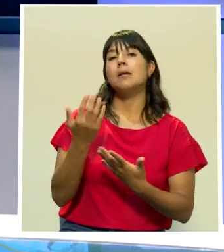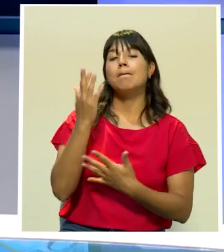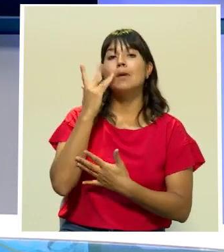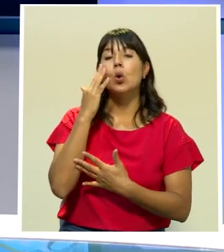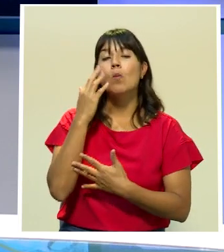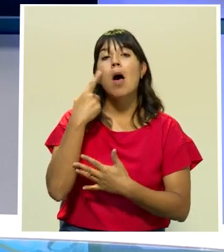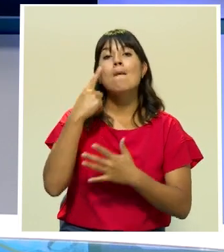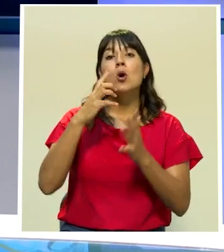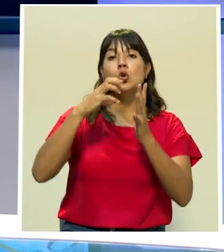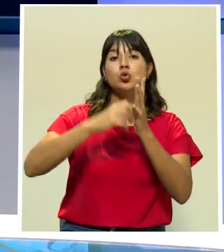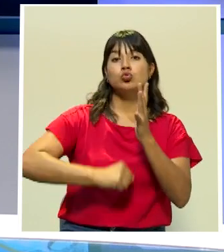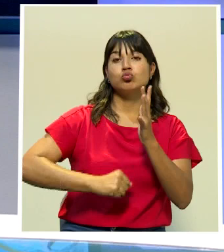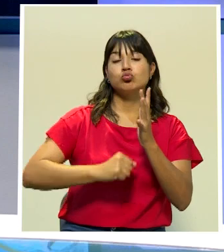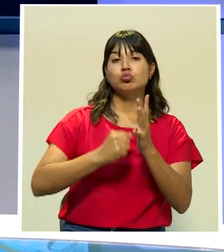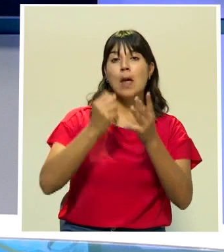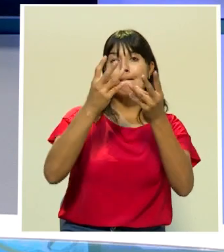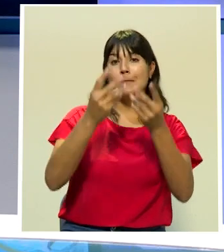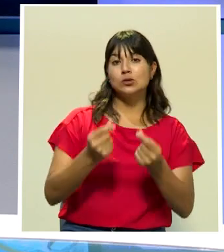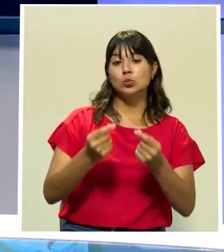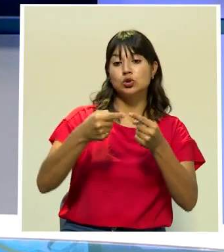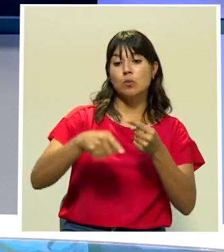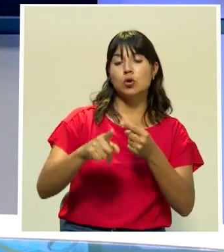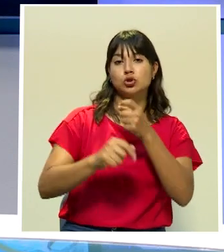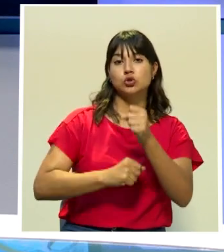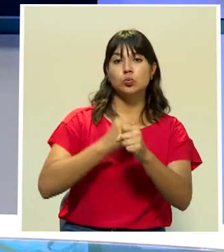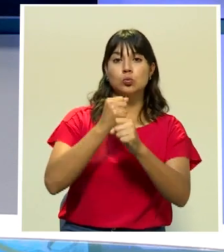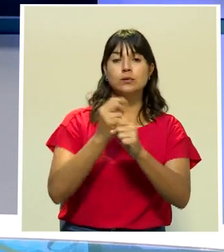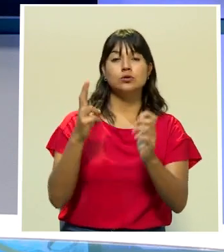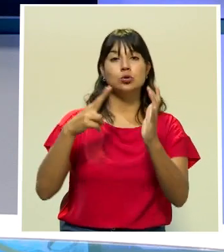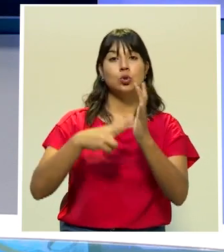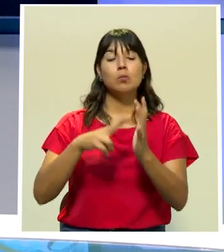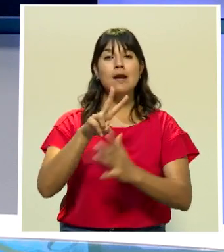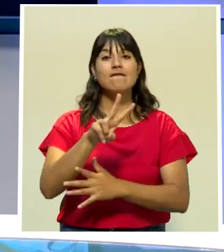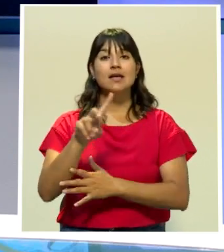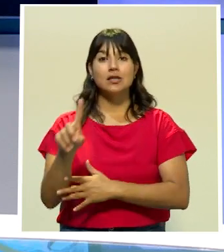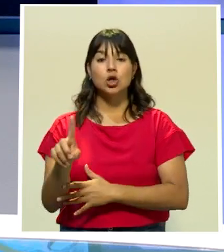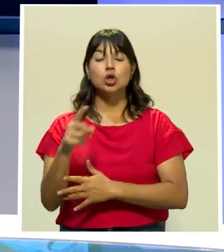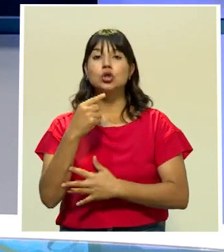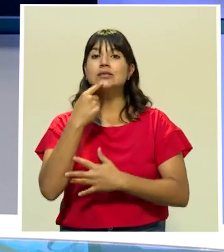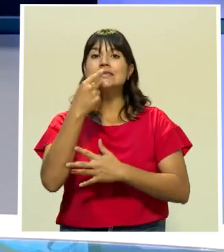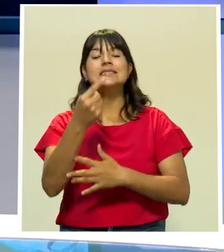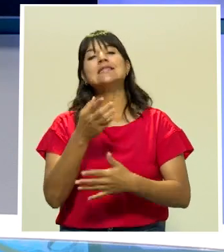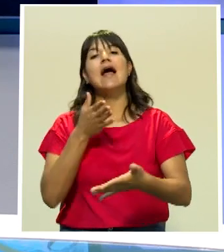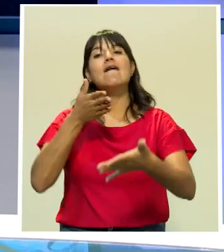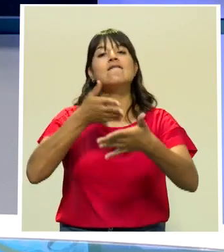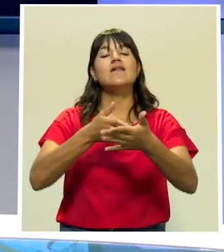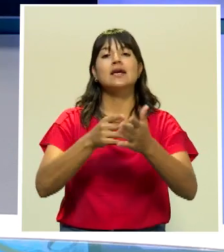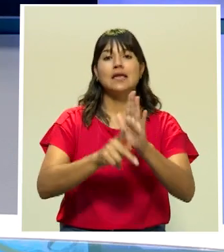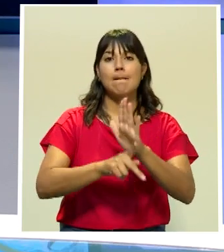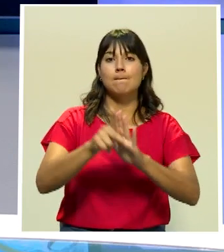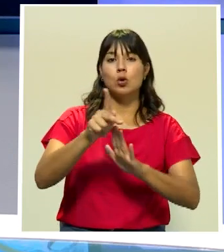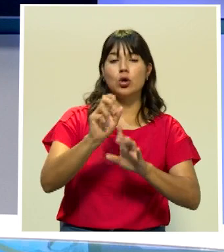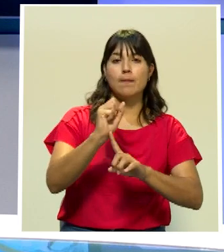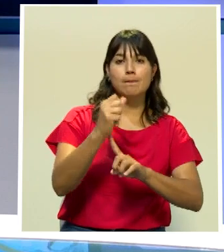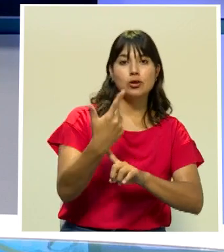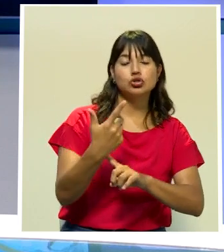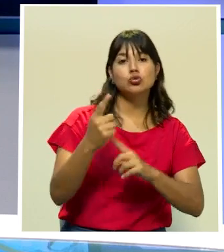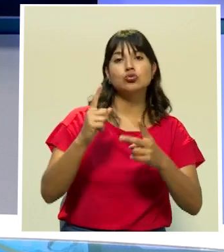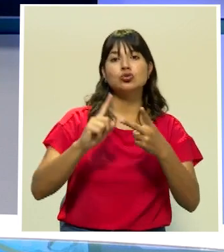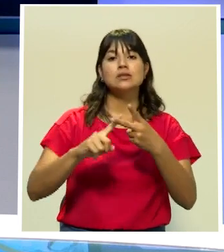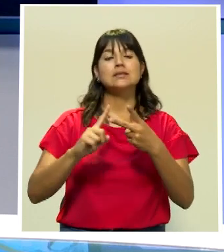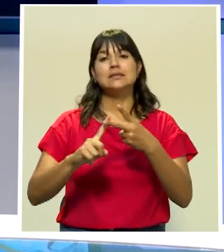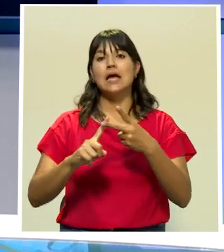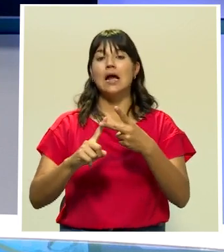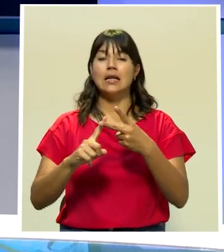para cultura del 2021. Señalan daños a los programas sociales, recortes de plaza